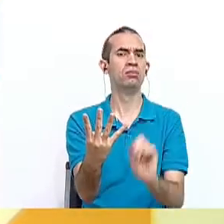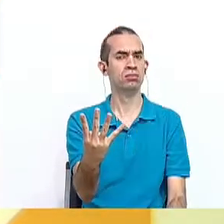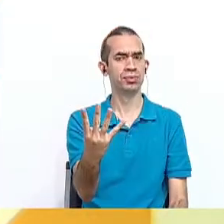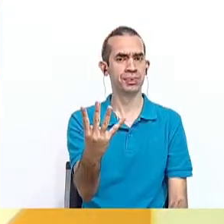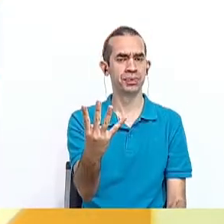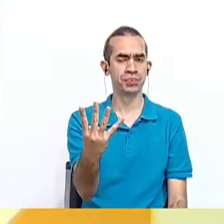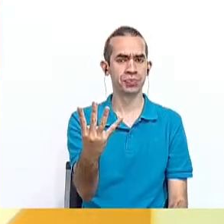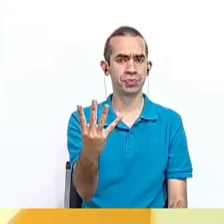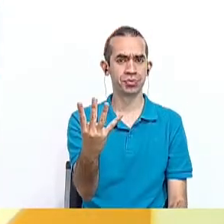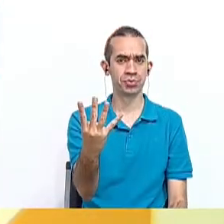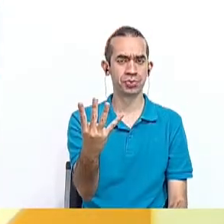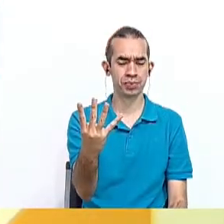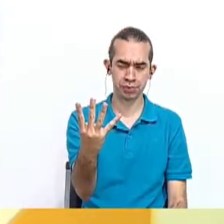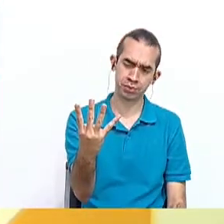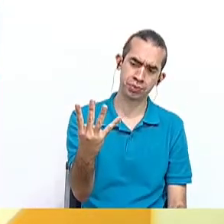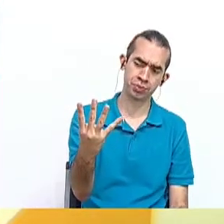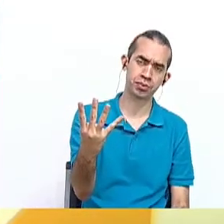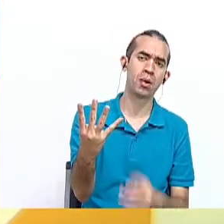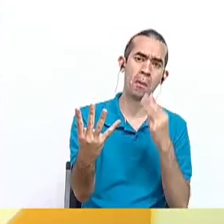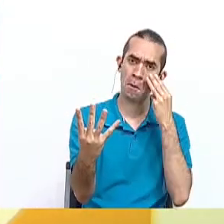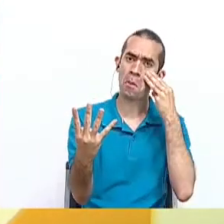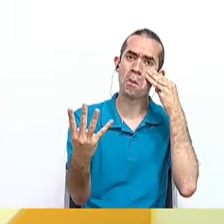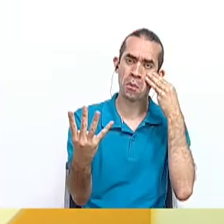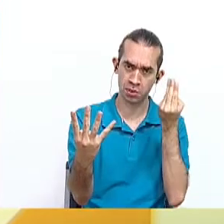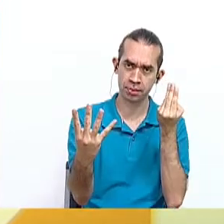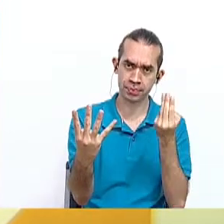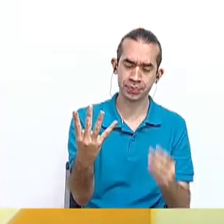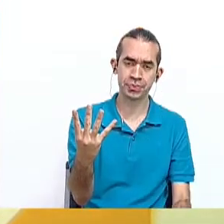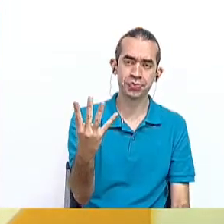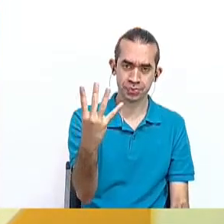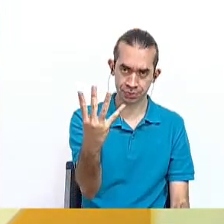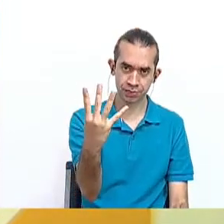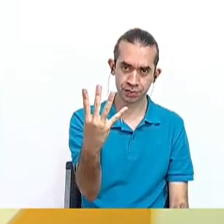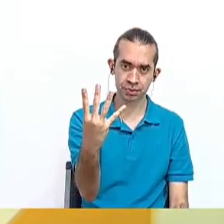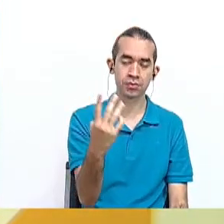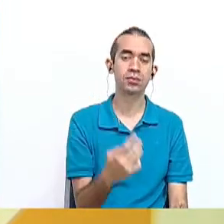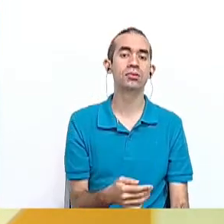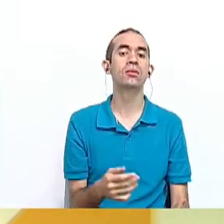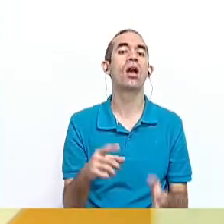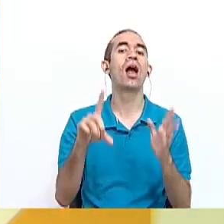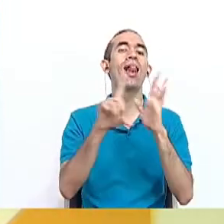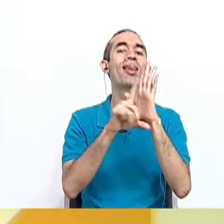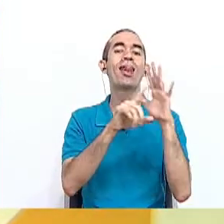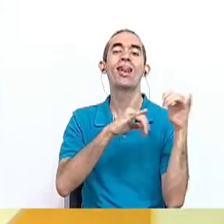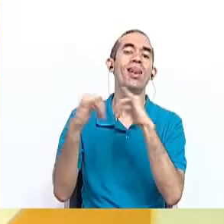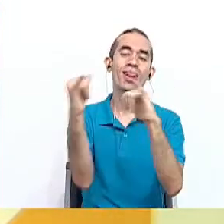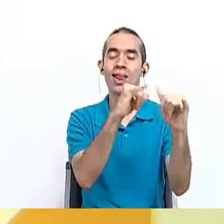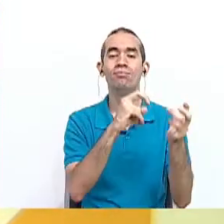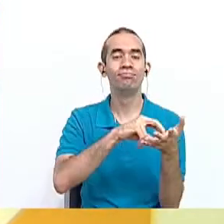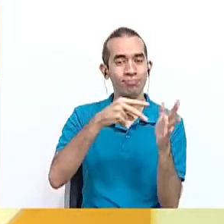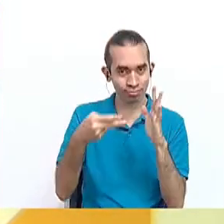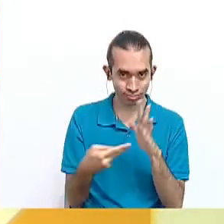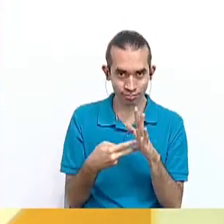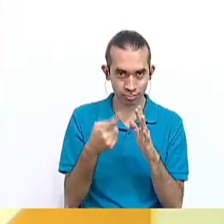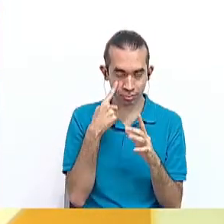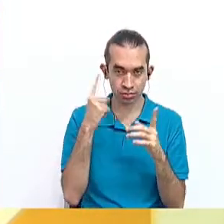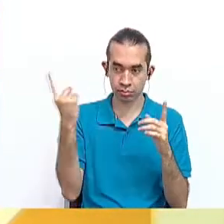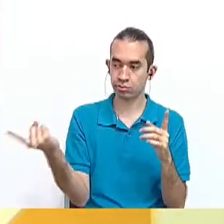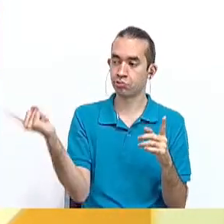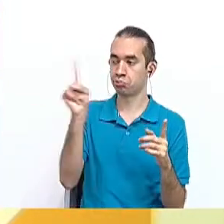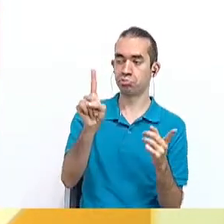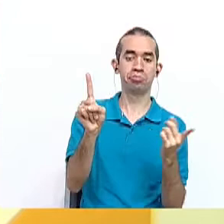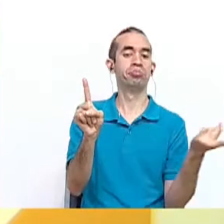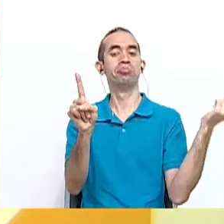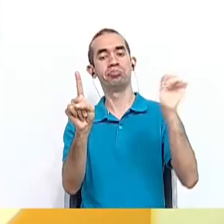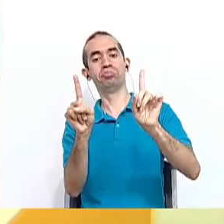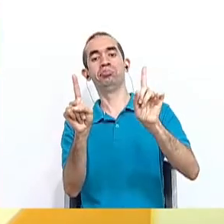misma característica, en este caso el color. Entonces, la ley de la uniformidad lo que nos dice es que al mezclar